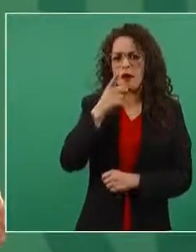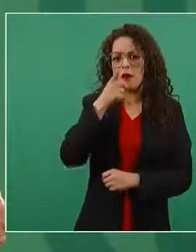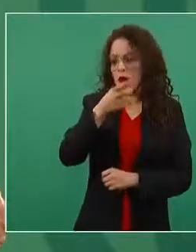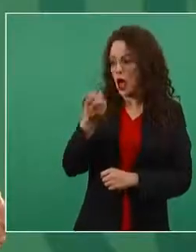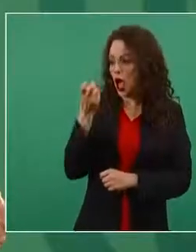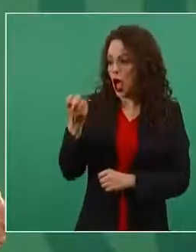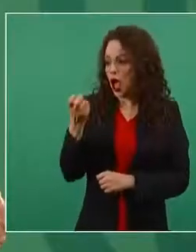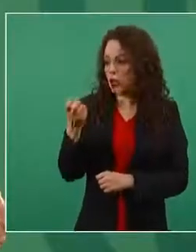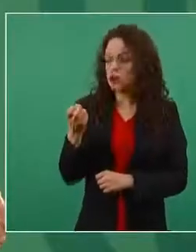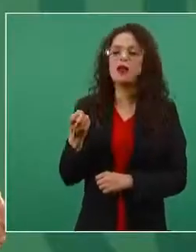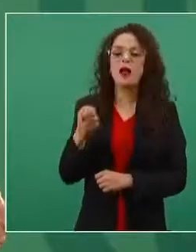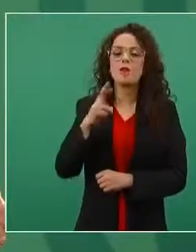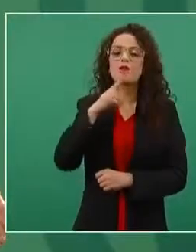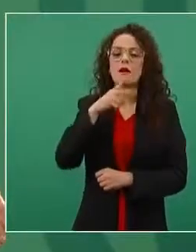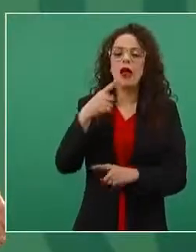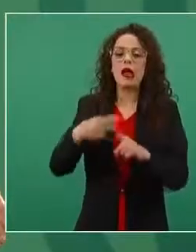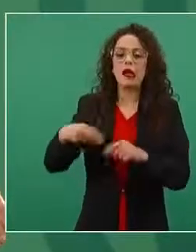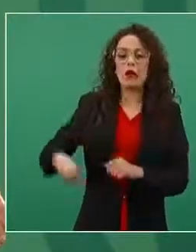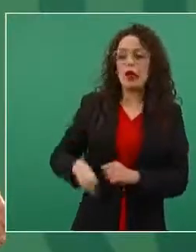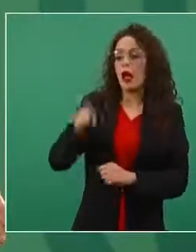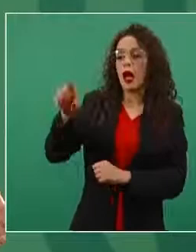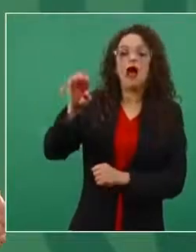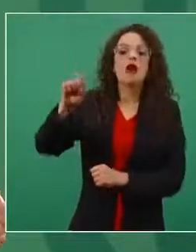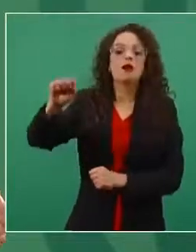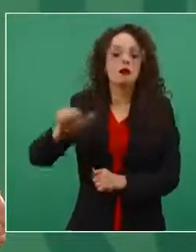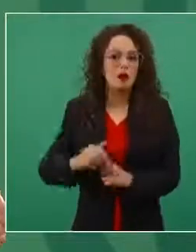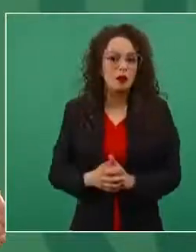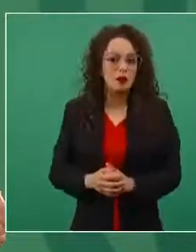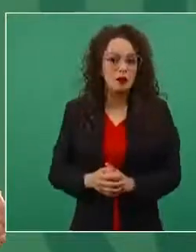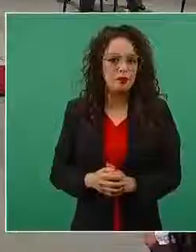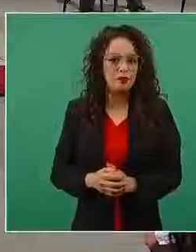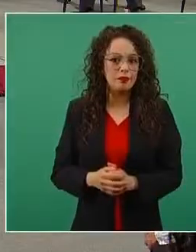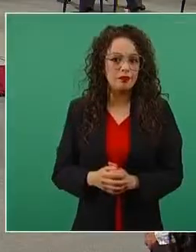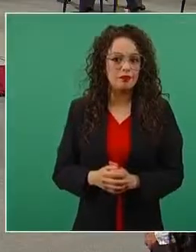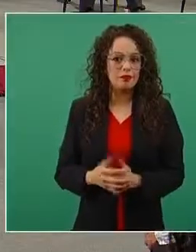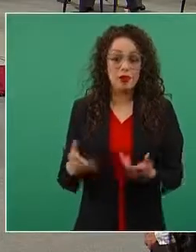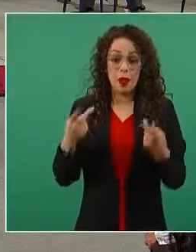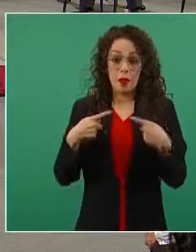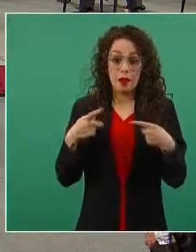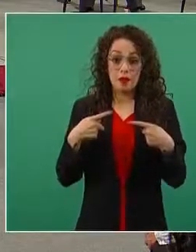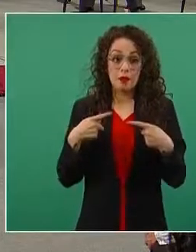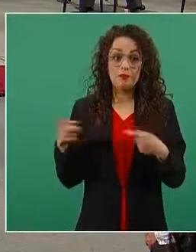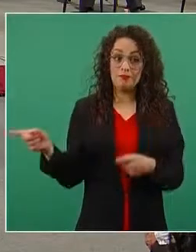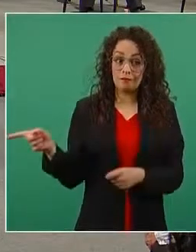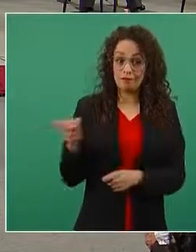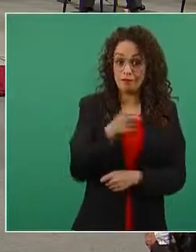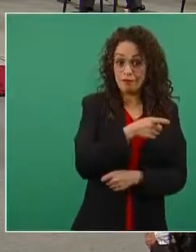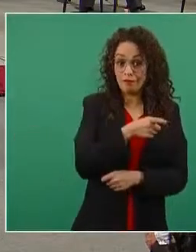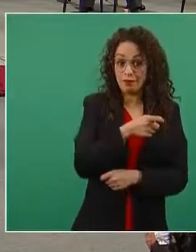ETA, algo así, y la gente se dio cuenta, ¿no?,